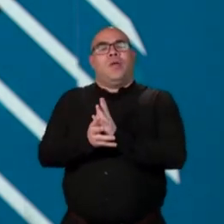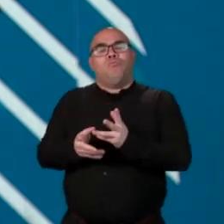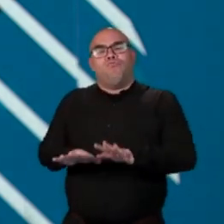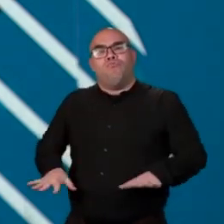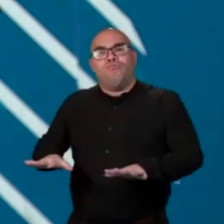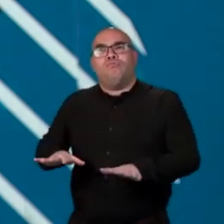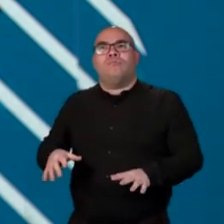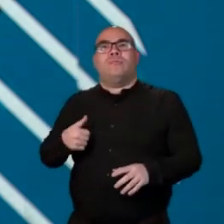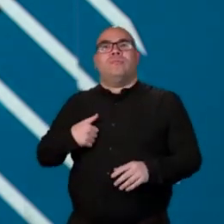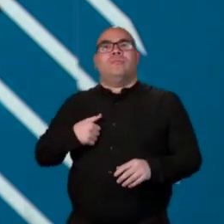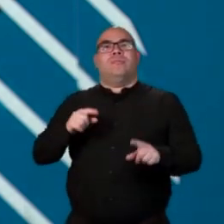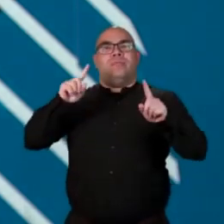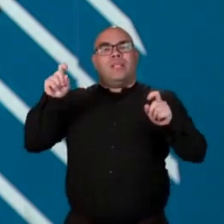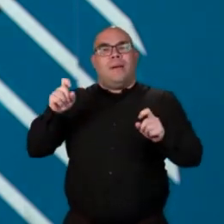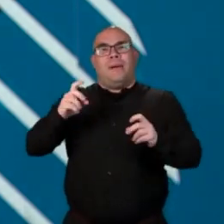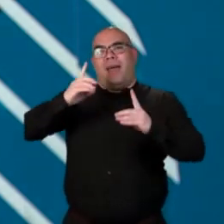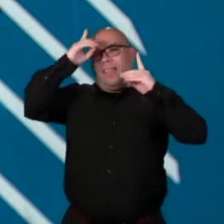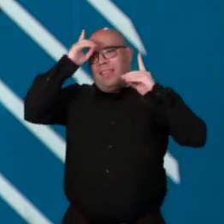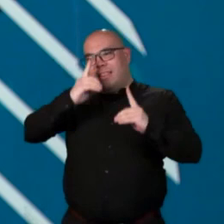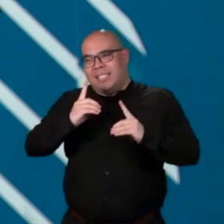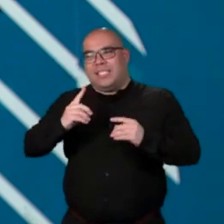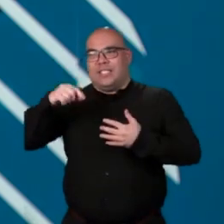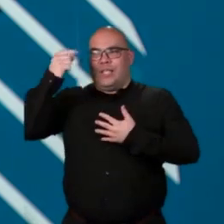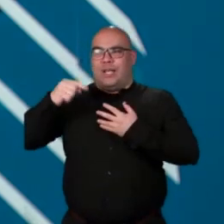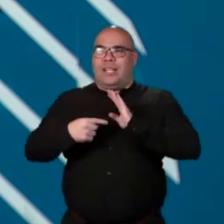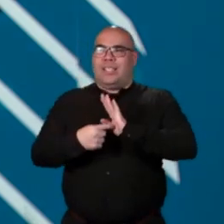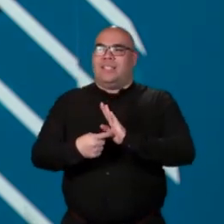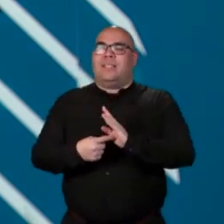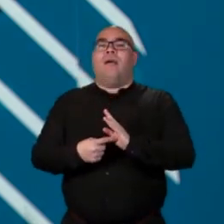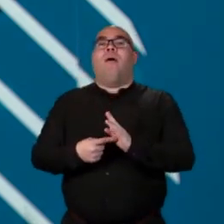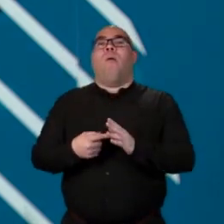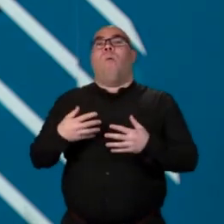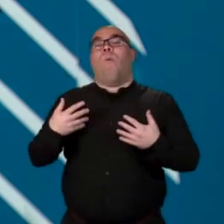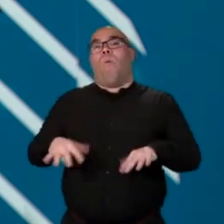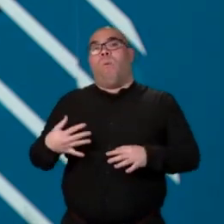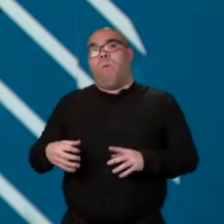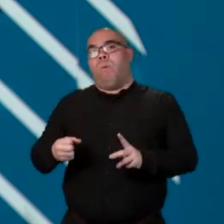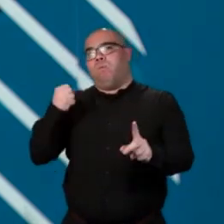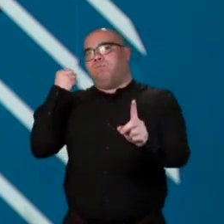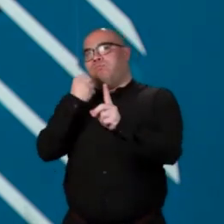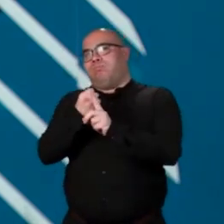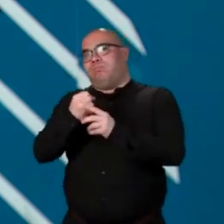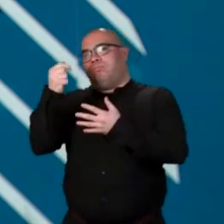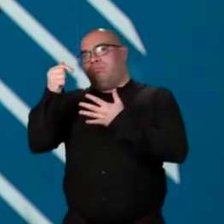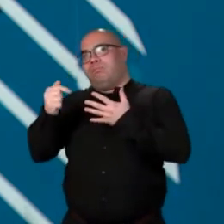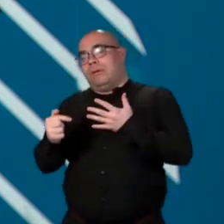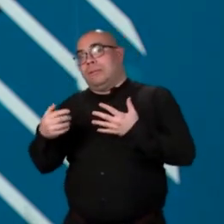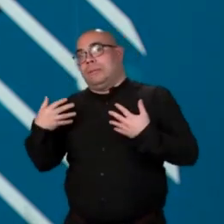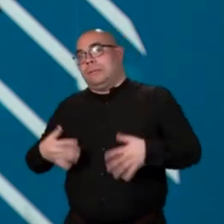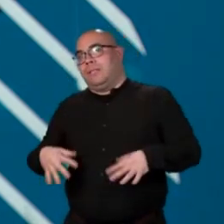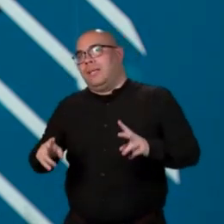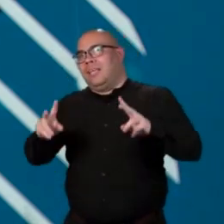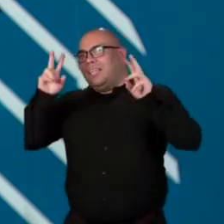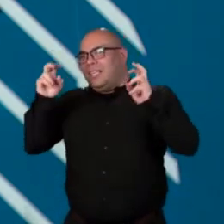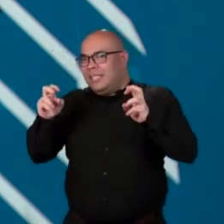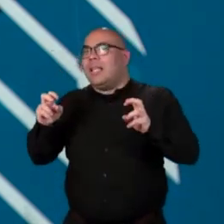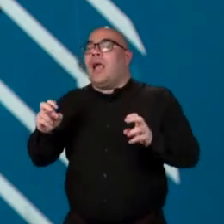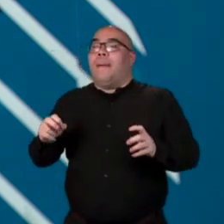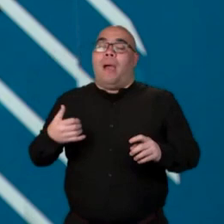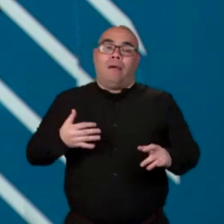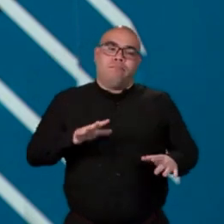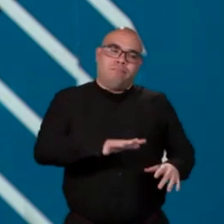la toma de decisiones con un panorama donde no solamente es el cambio